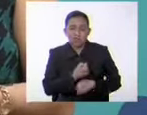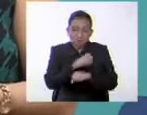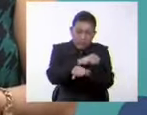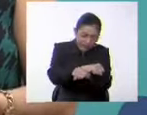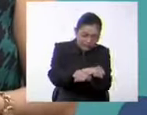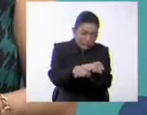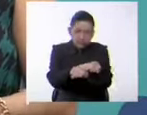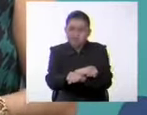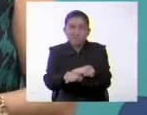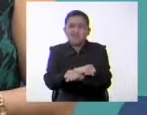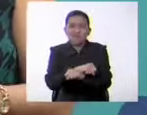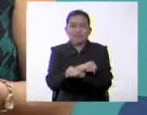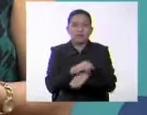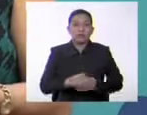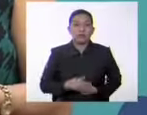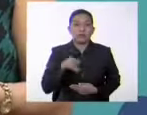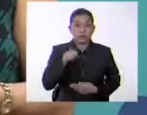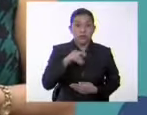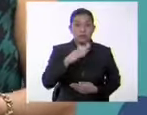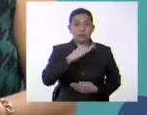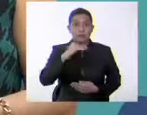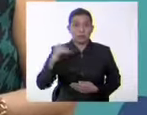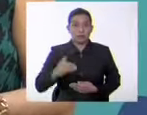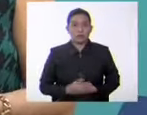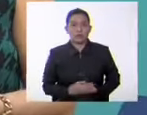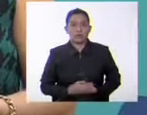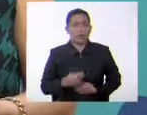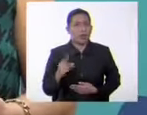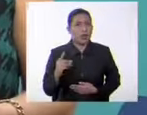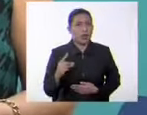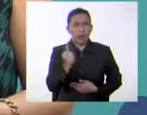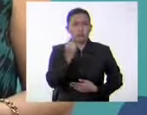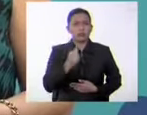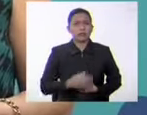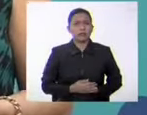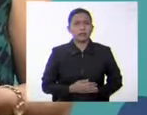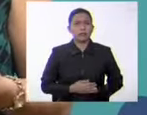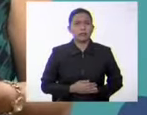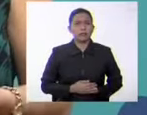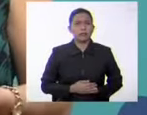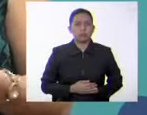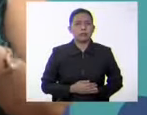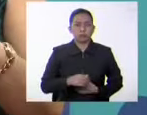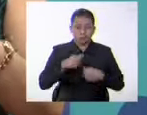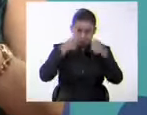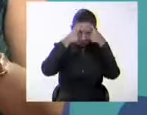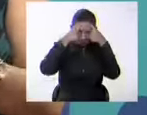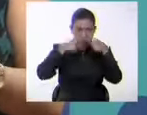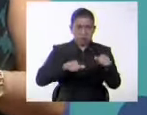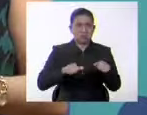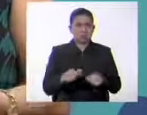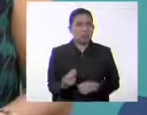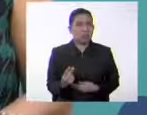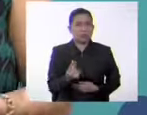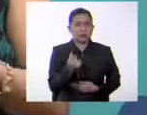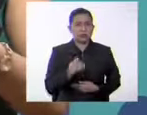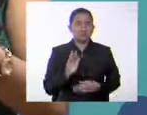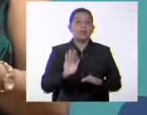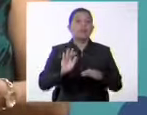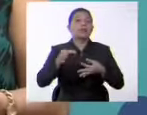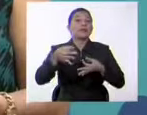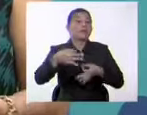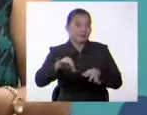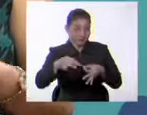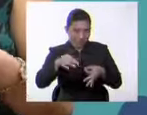que es el único país donde se hace de tajo, se hace por un decreto, ¿verdad?, Pero eso es en papel, porque en